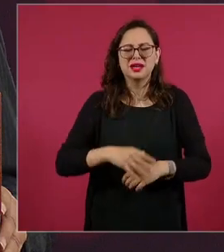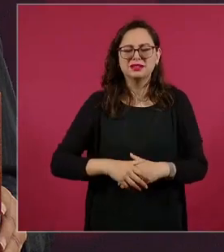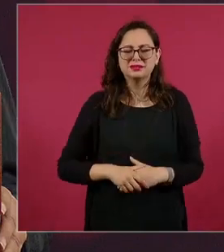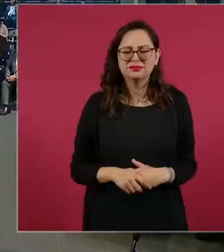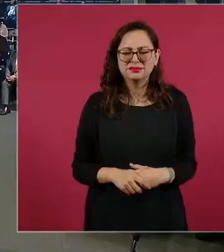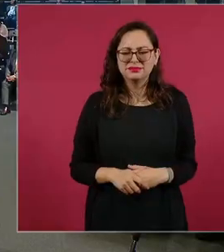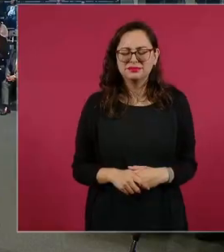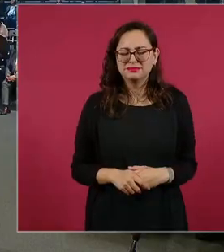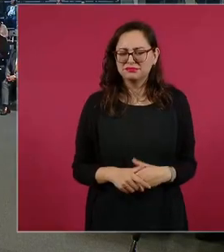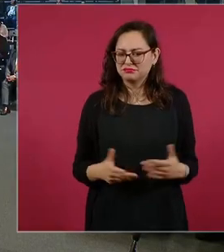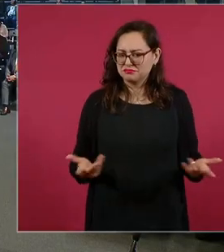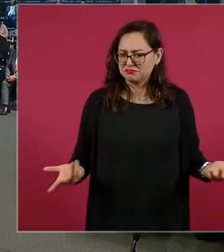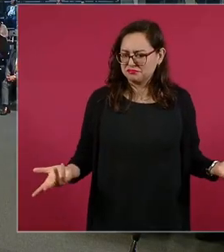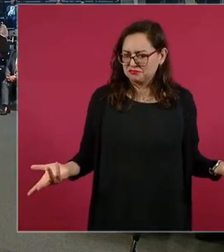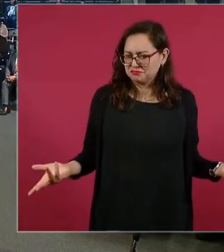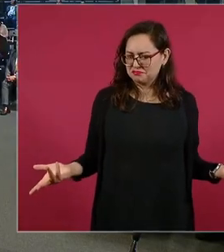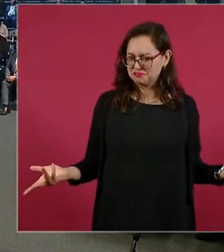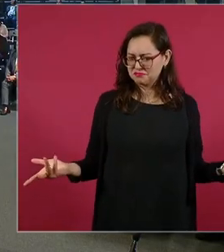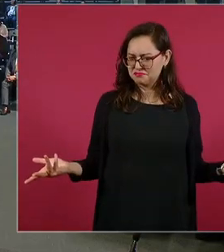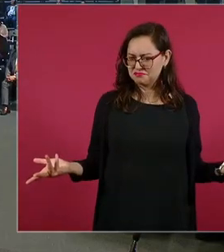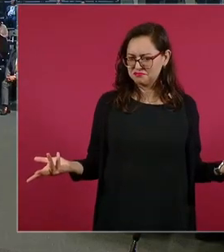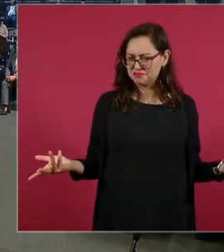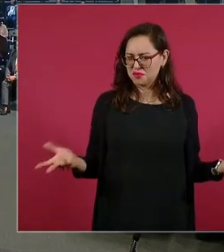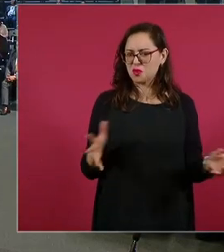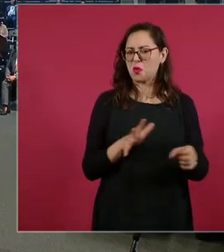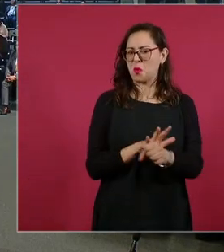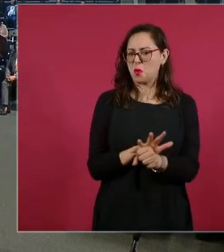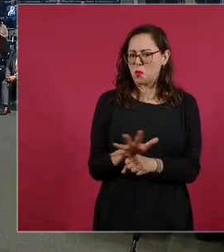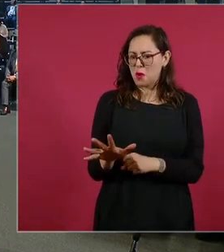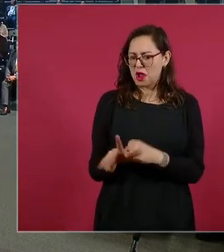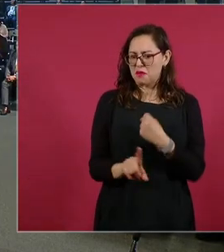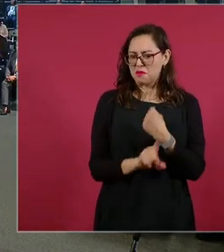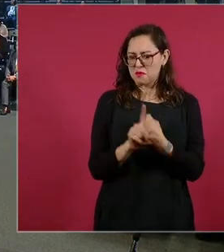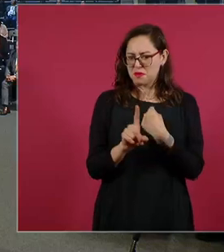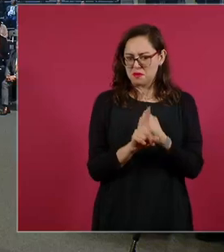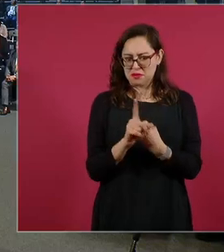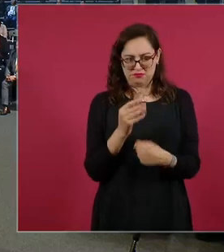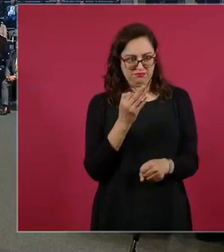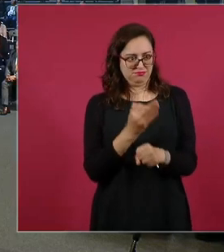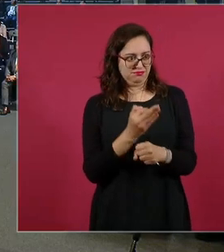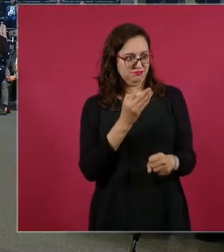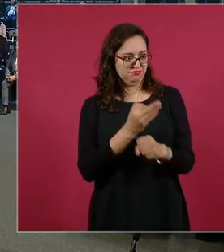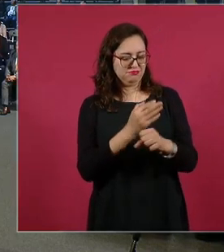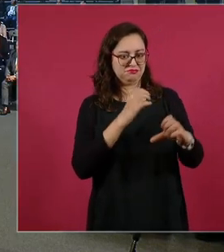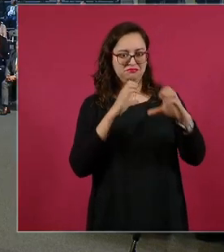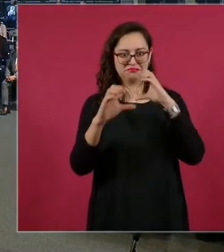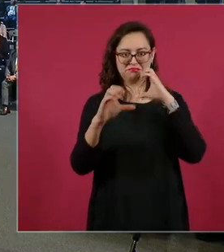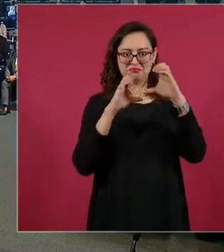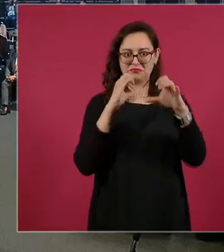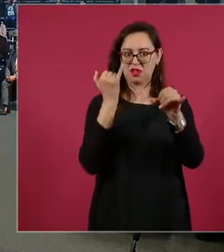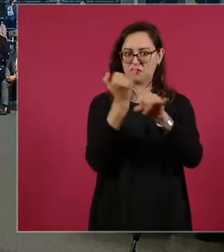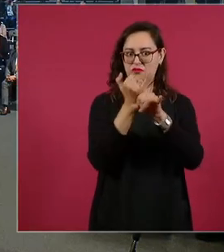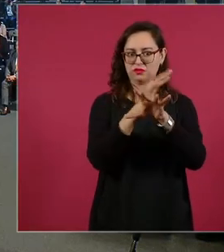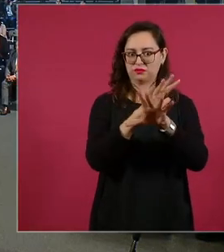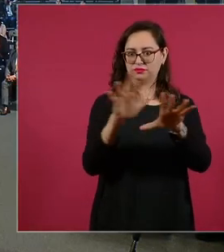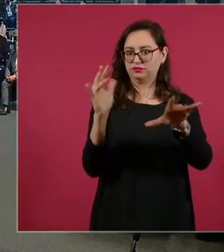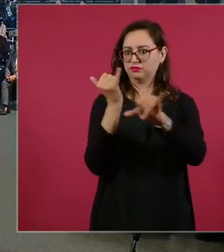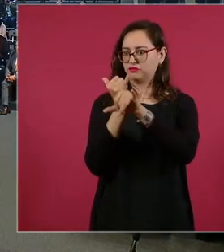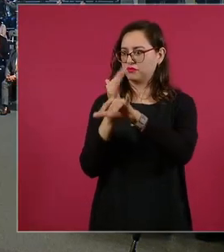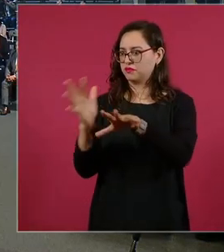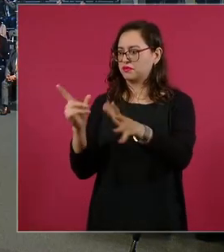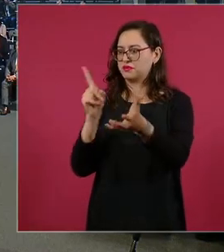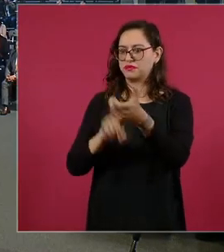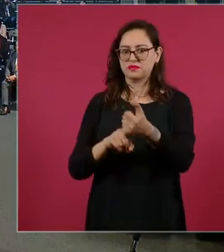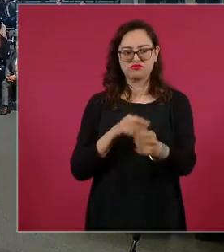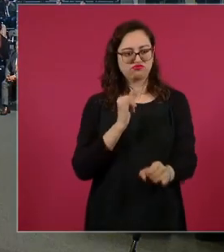que no estamos en la era de las comunicaciones que no están las redes sociales